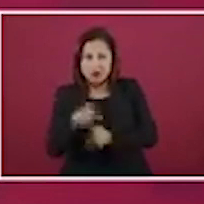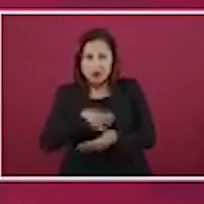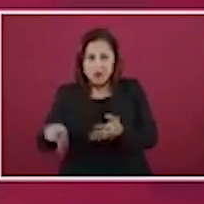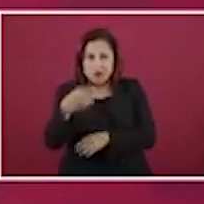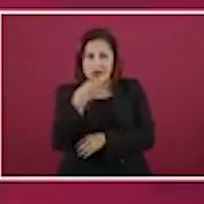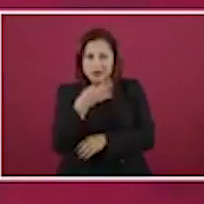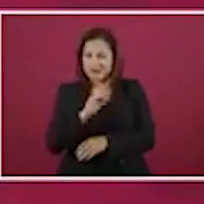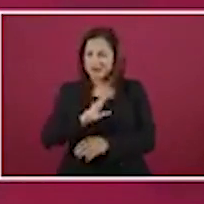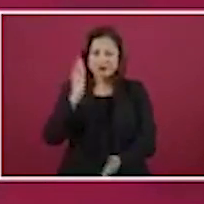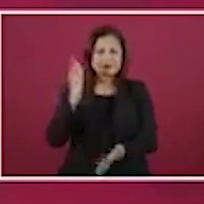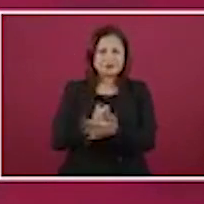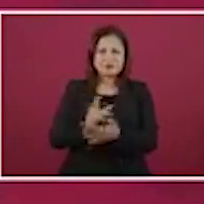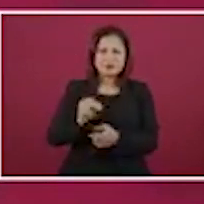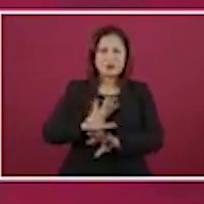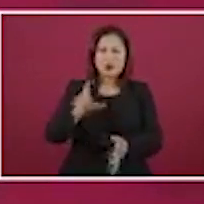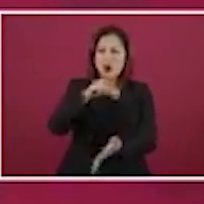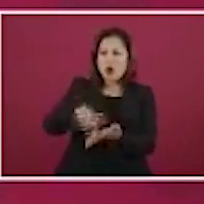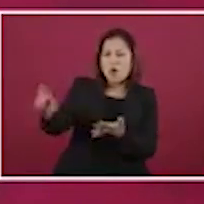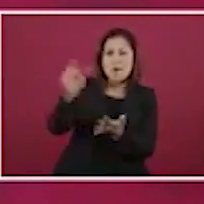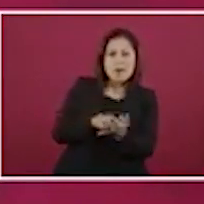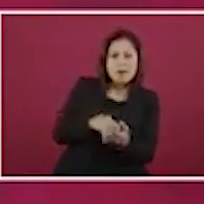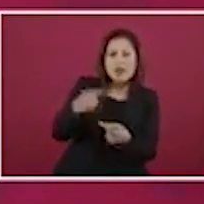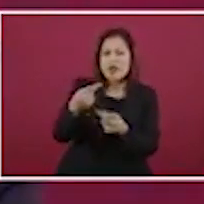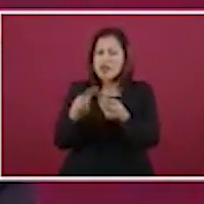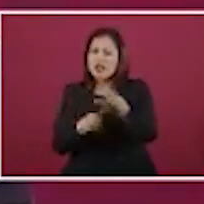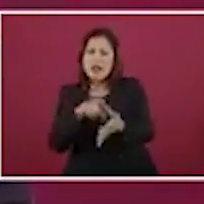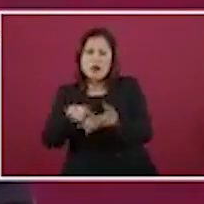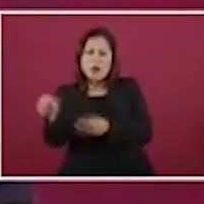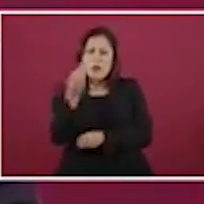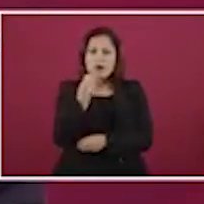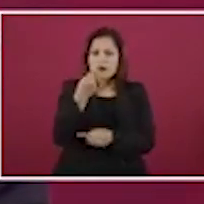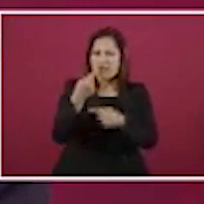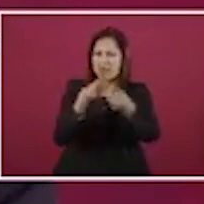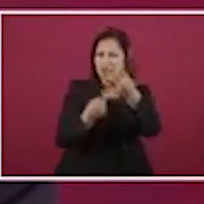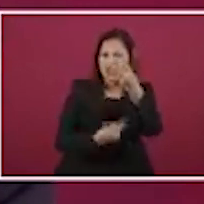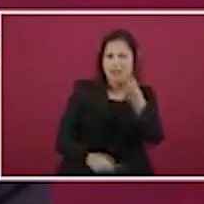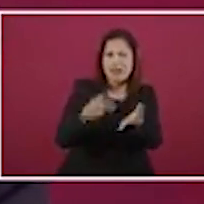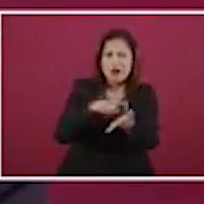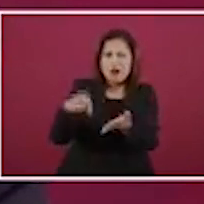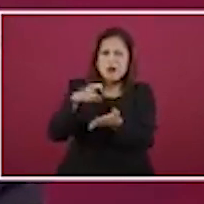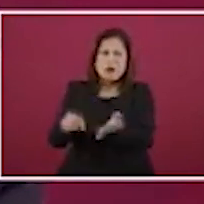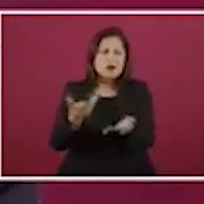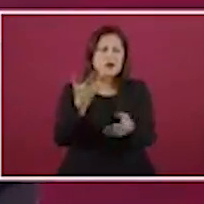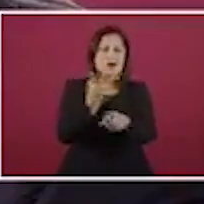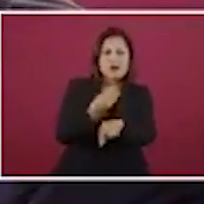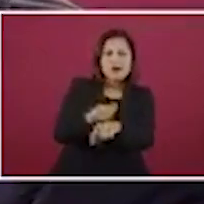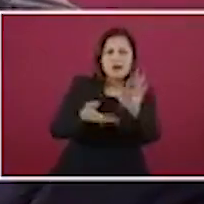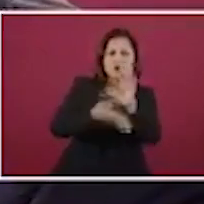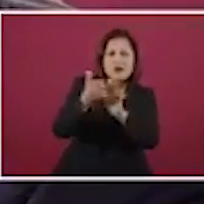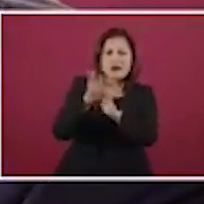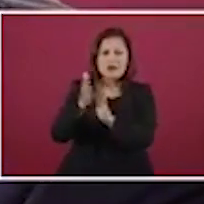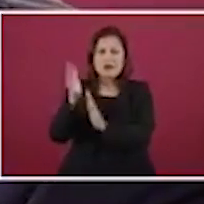medicamentos, ni en la compra de papel, ni en la compra de los alimentos, ni en las obras, ni en nada.